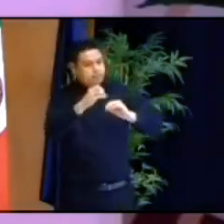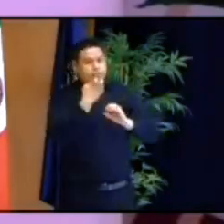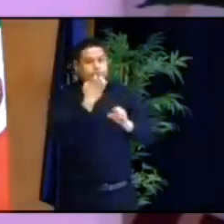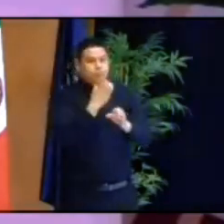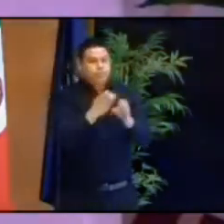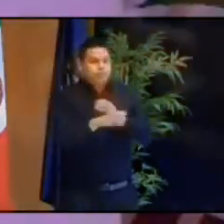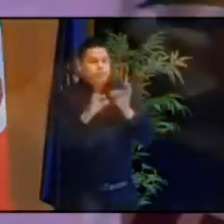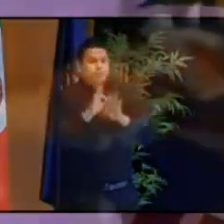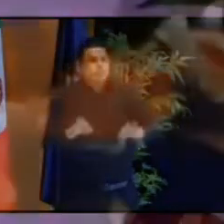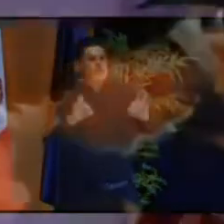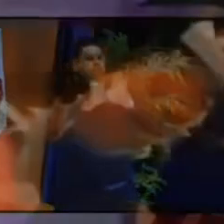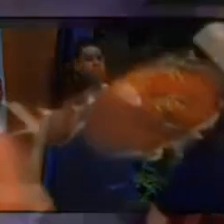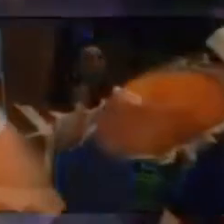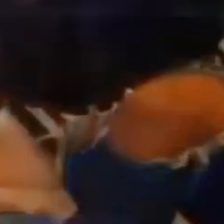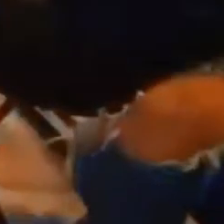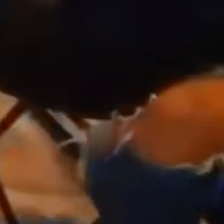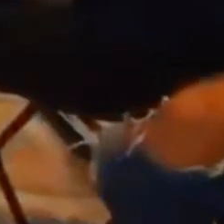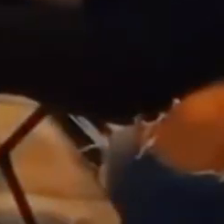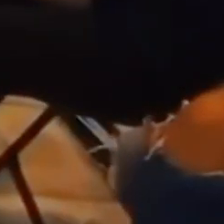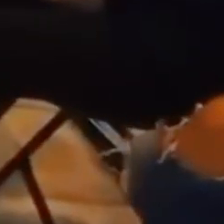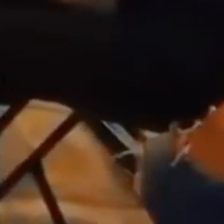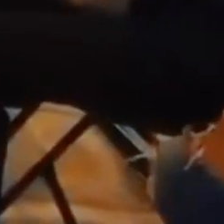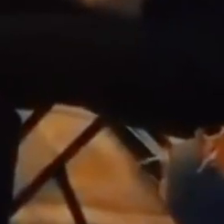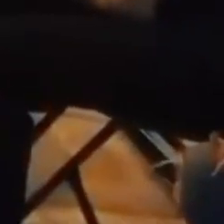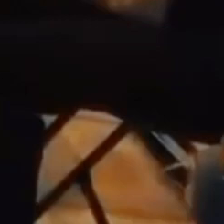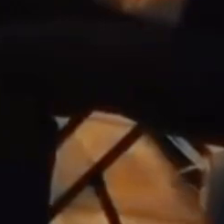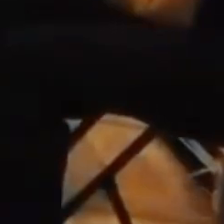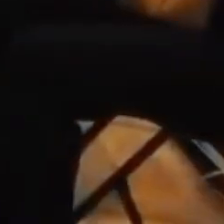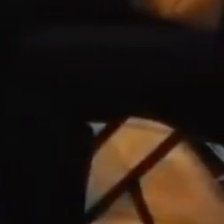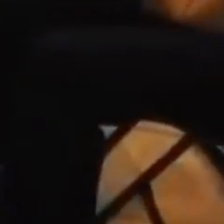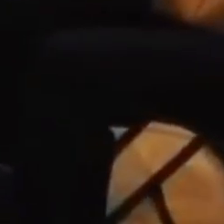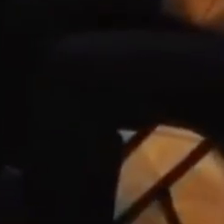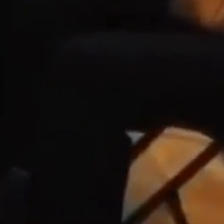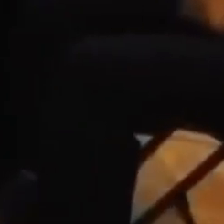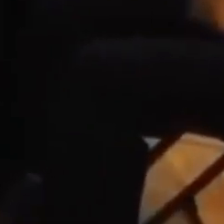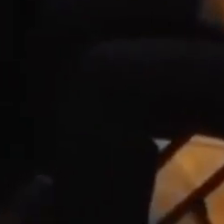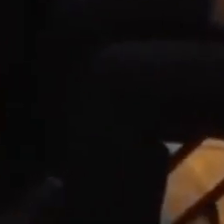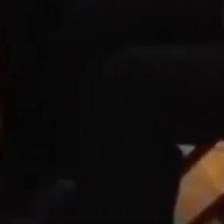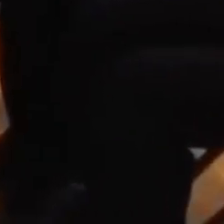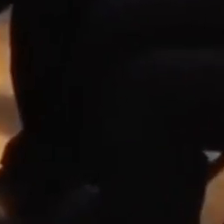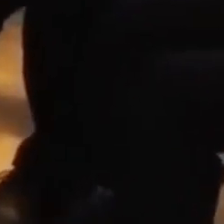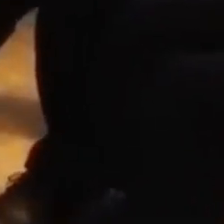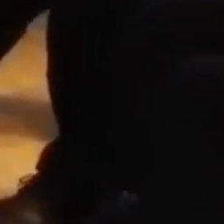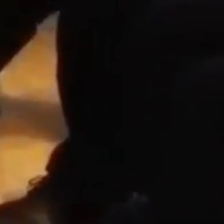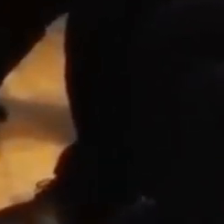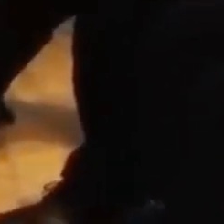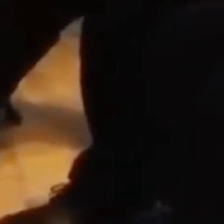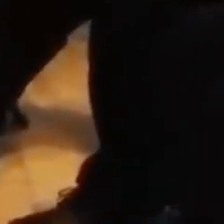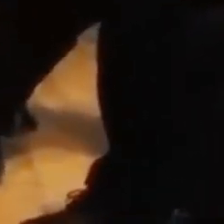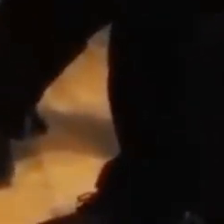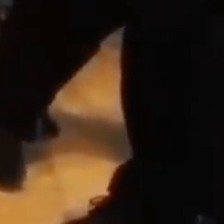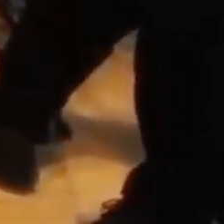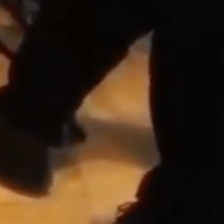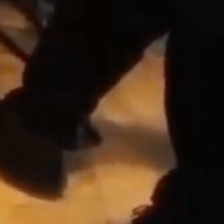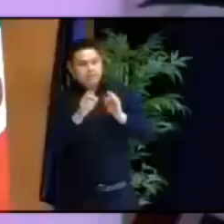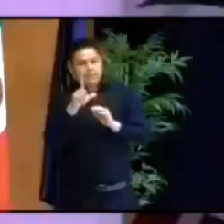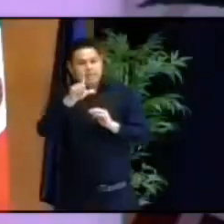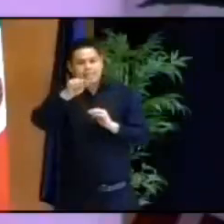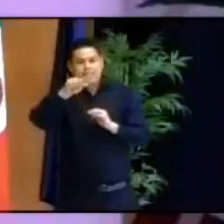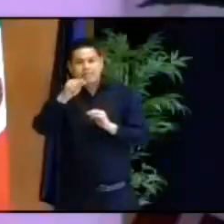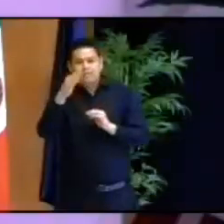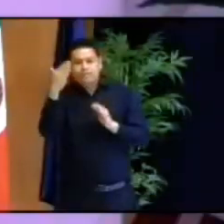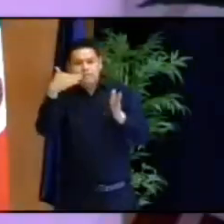importantes en distintas ciudades del país. Hemos invertido en movilidad cerca de 75,000 millones